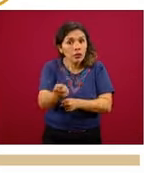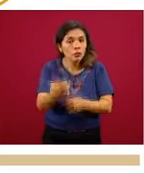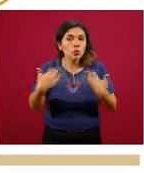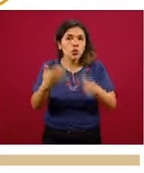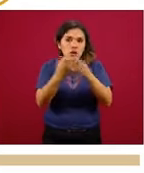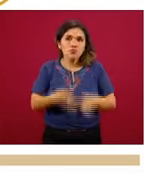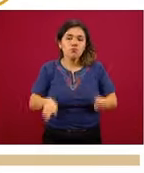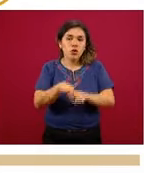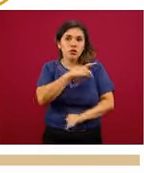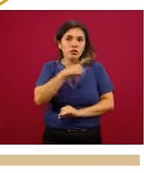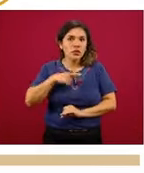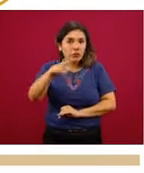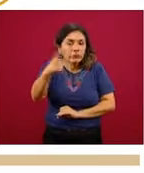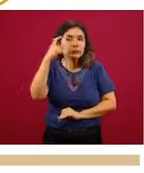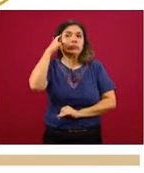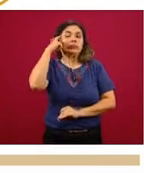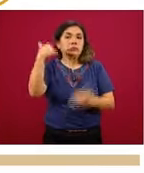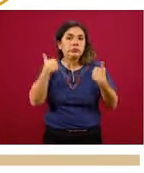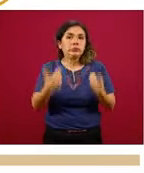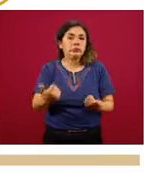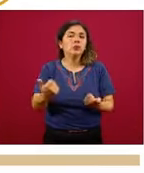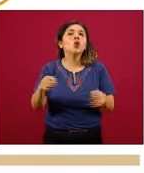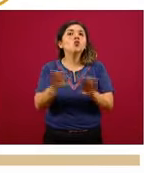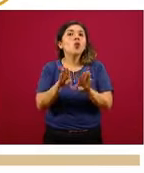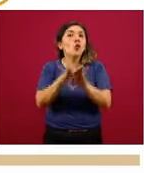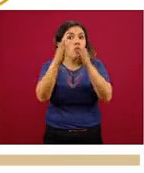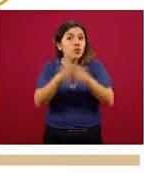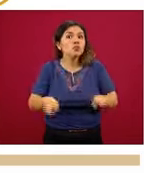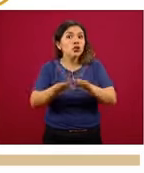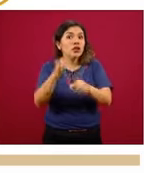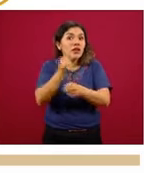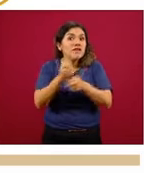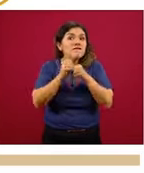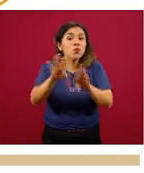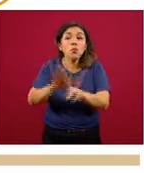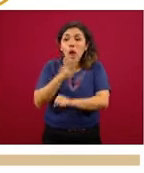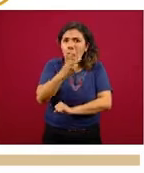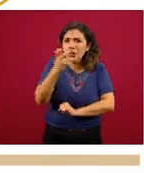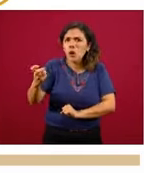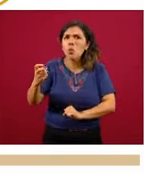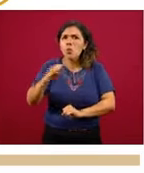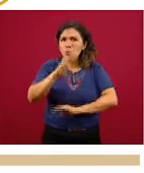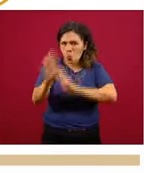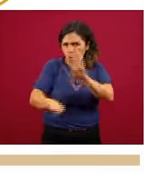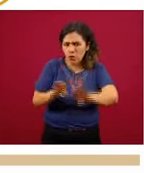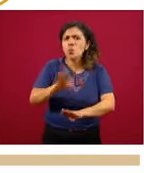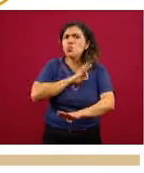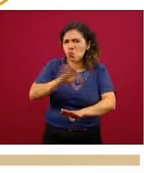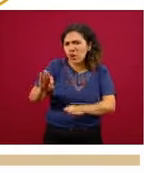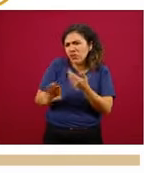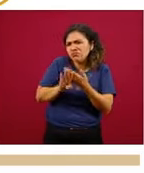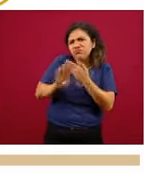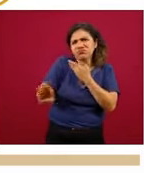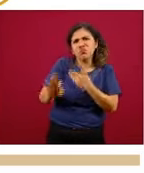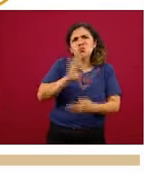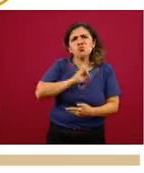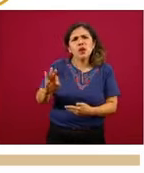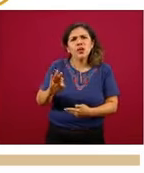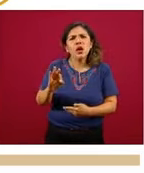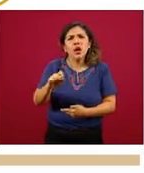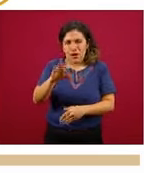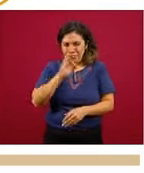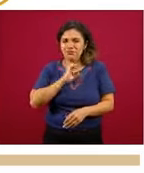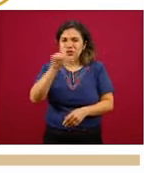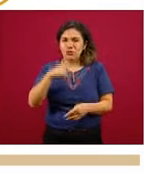importante que tengamos en mente como dato, debido a que estas son muertes evitables y ahorita vamos a ver cómo es